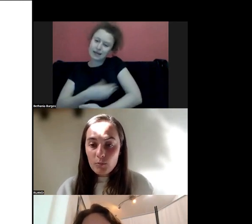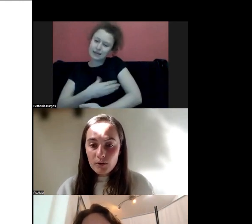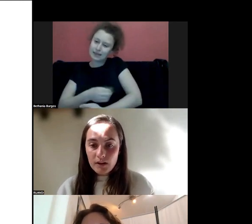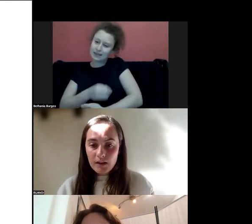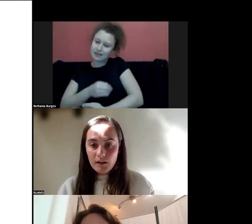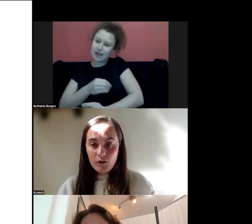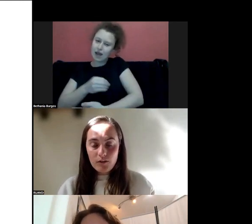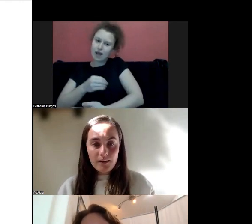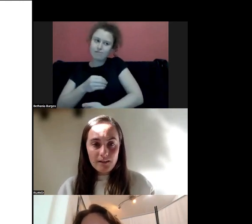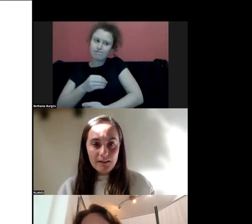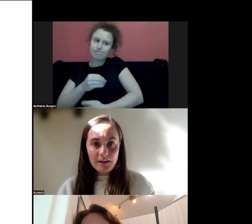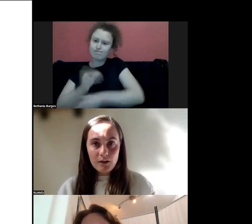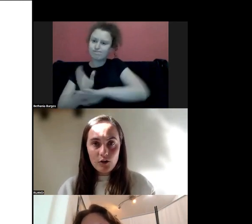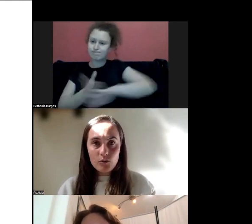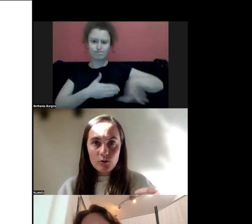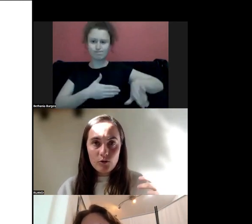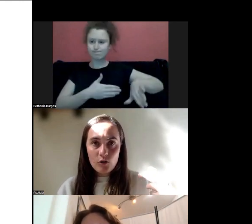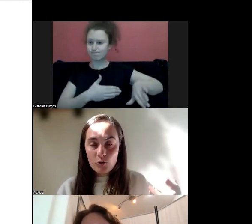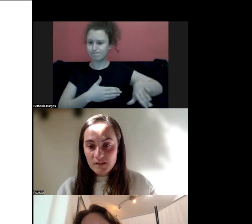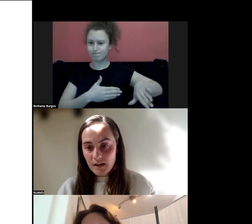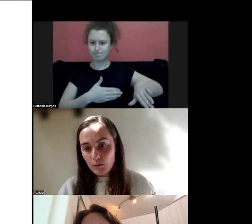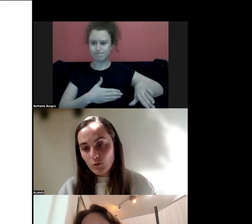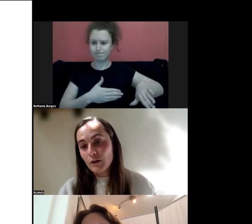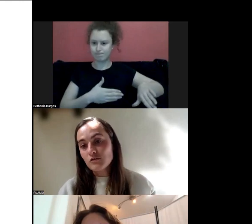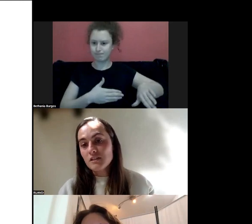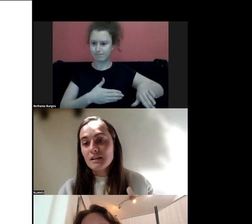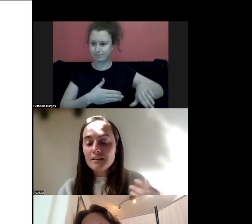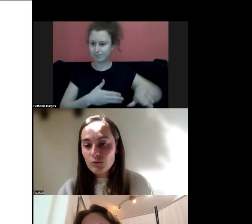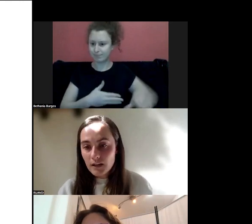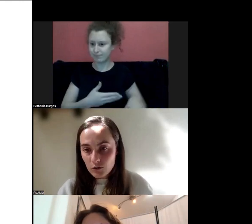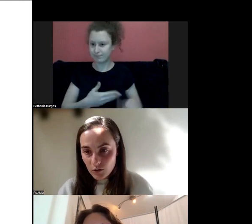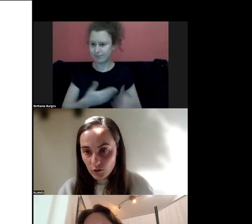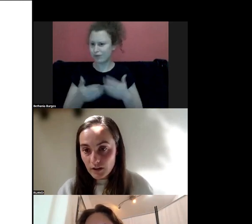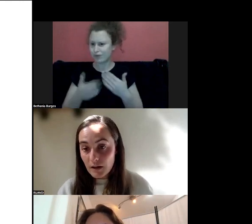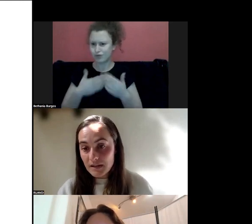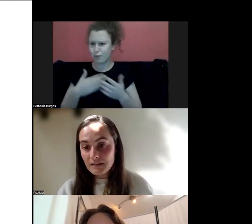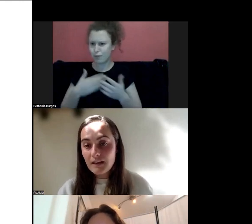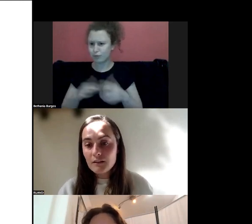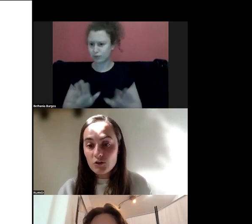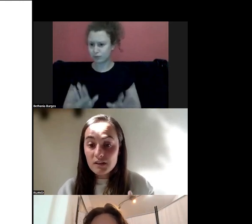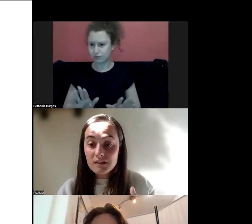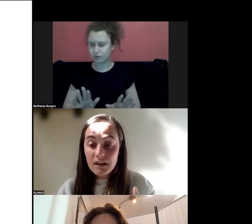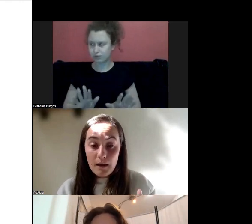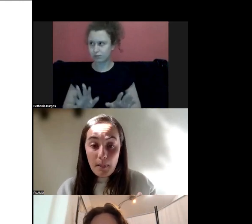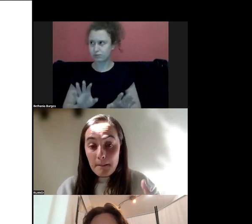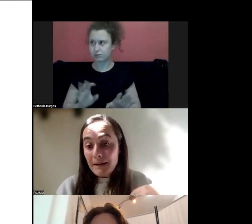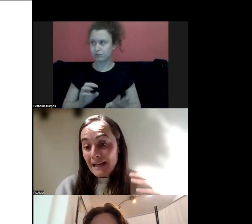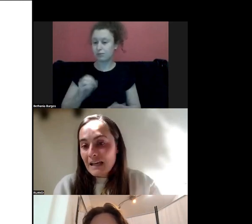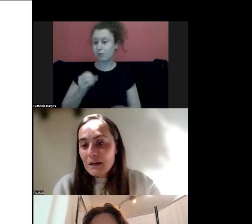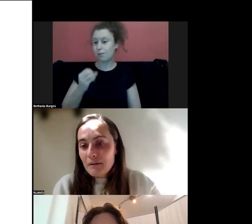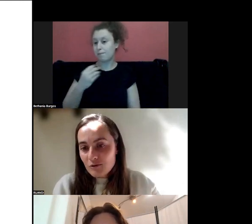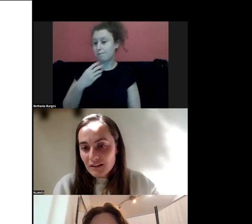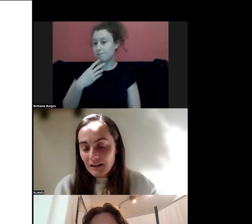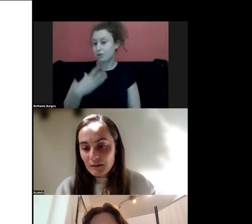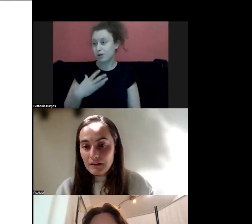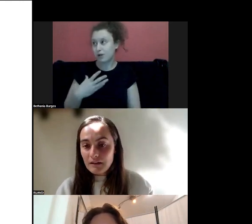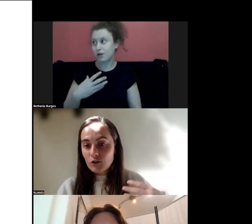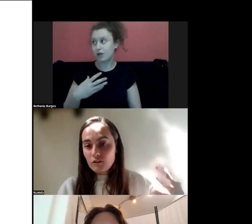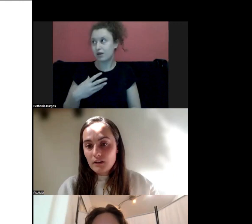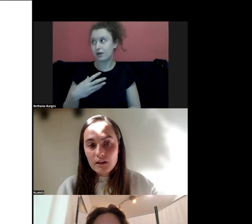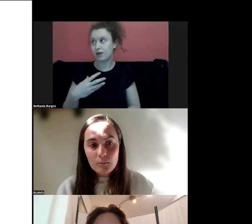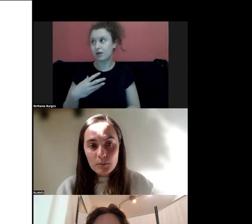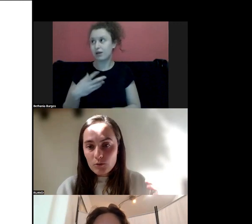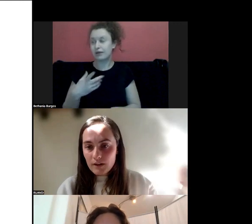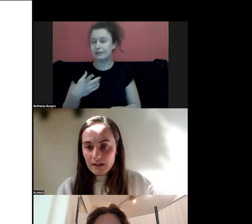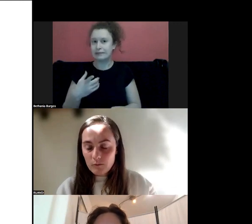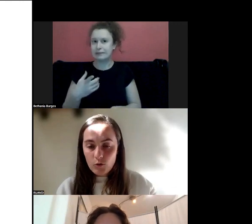de lado porque, como decías vos, bueno, si ya tiene un diagnóstico de discapacidad, entonces, ¿para qué vamos a estar